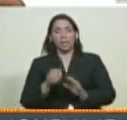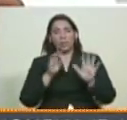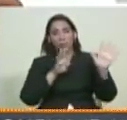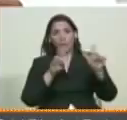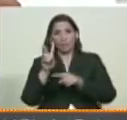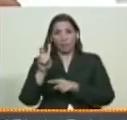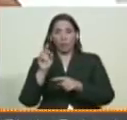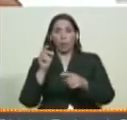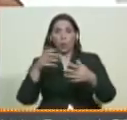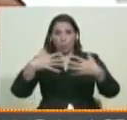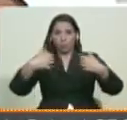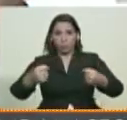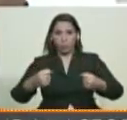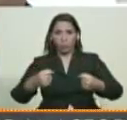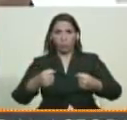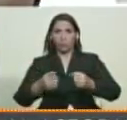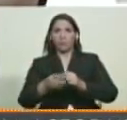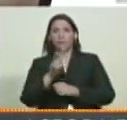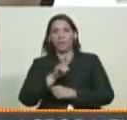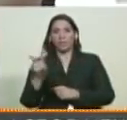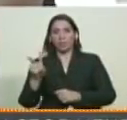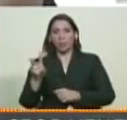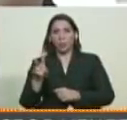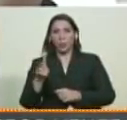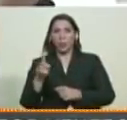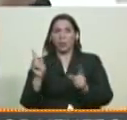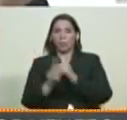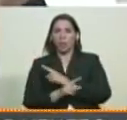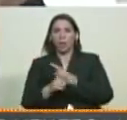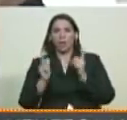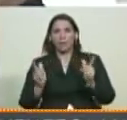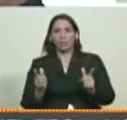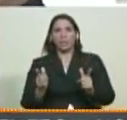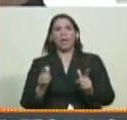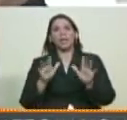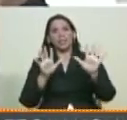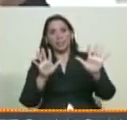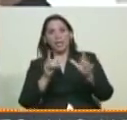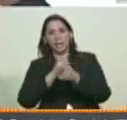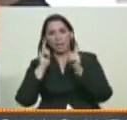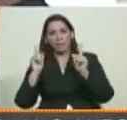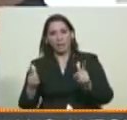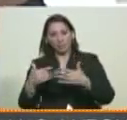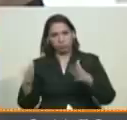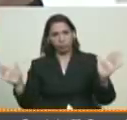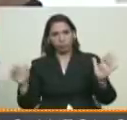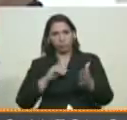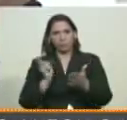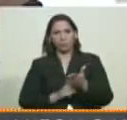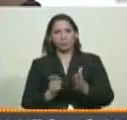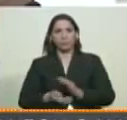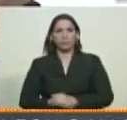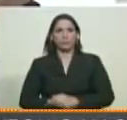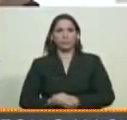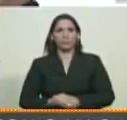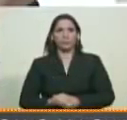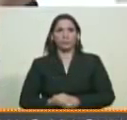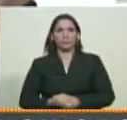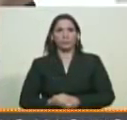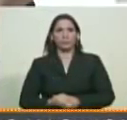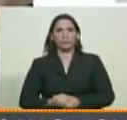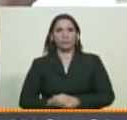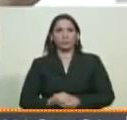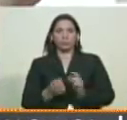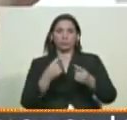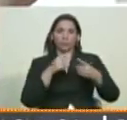cautelares sustitutivas de libertad y 10 con libertad plena. Entre los privados de libertad se encuentran